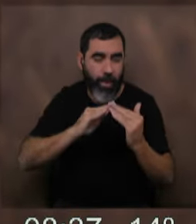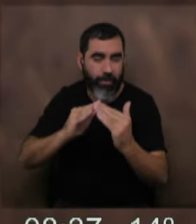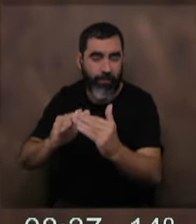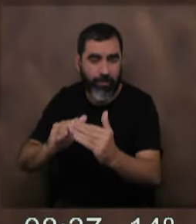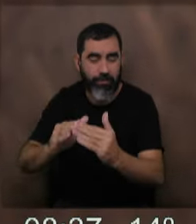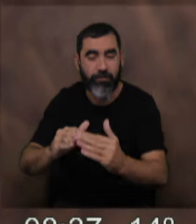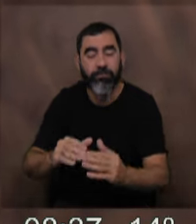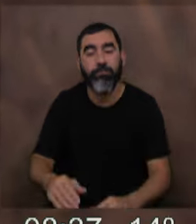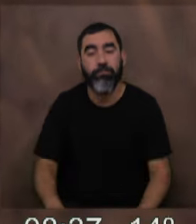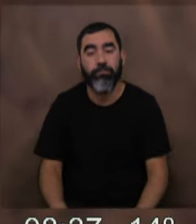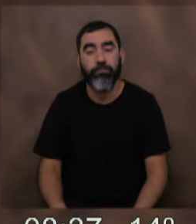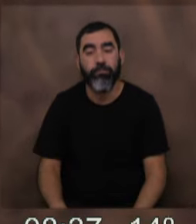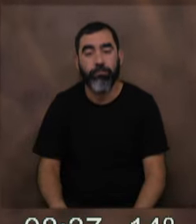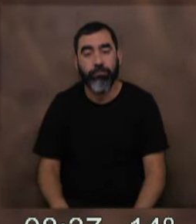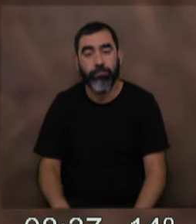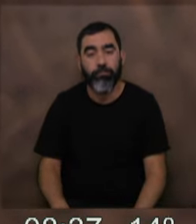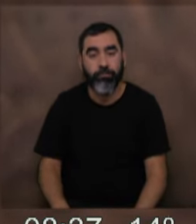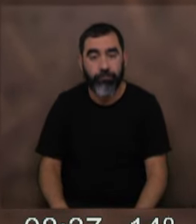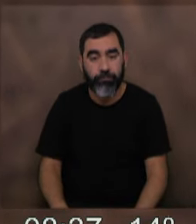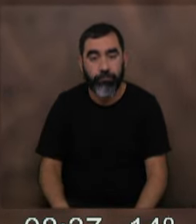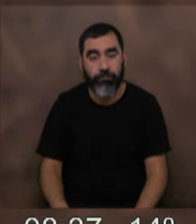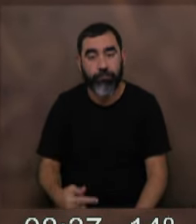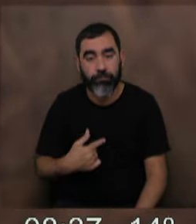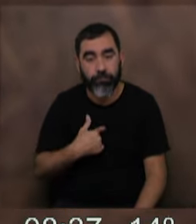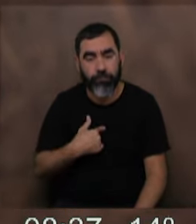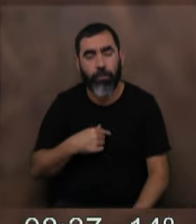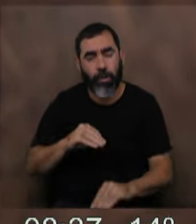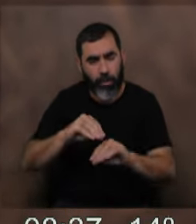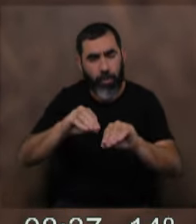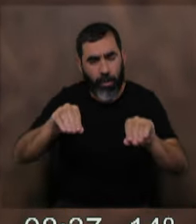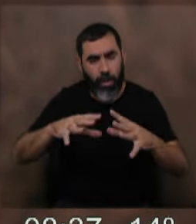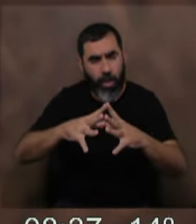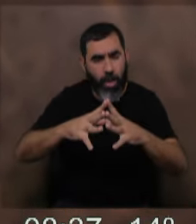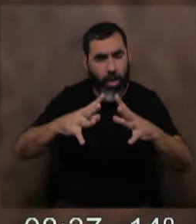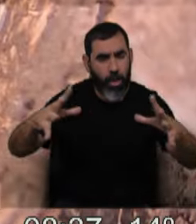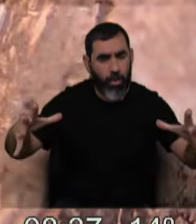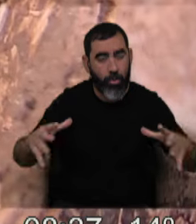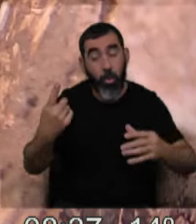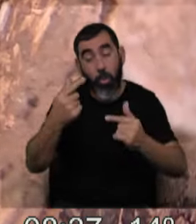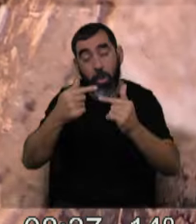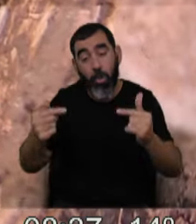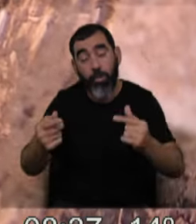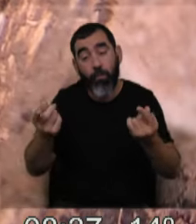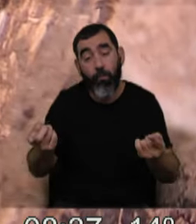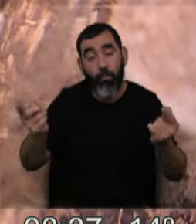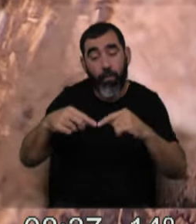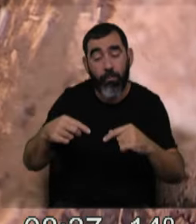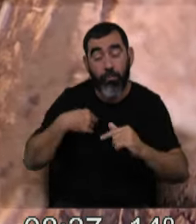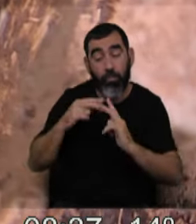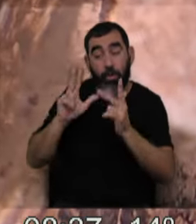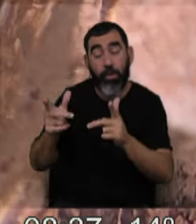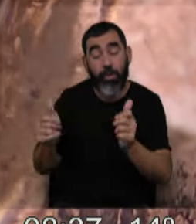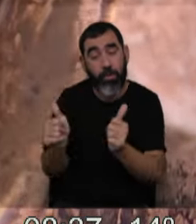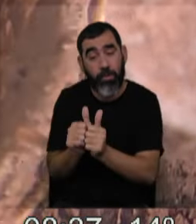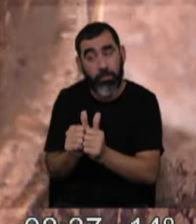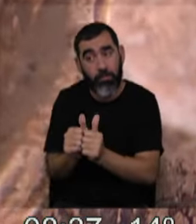del barrio Borro. Y yo tengo mucho predio. Y una de las cosas, cuando volvimos, le digo, Martín, ¿qué